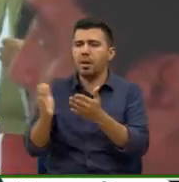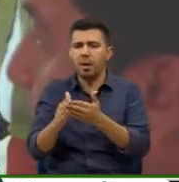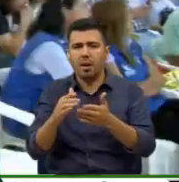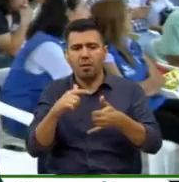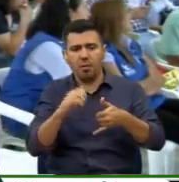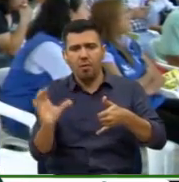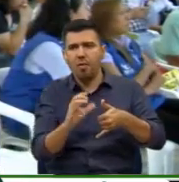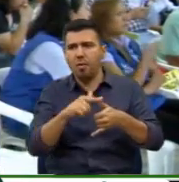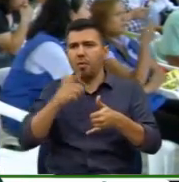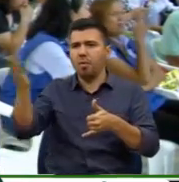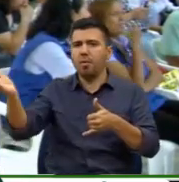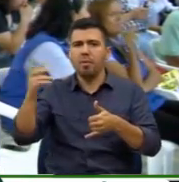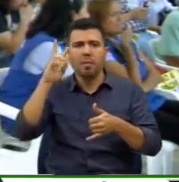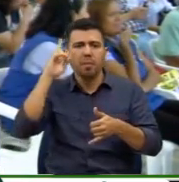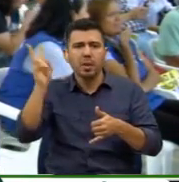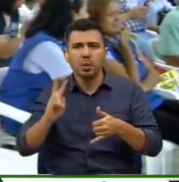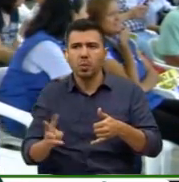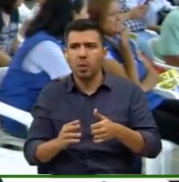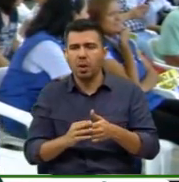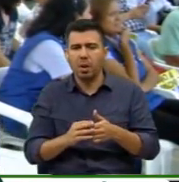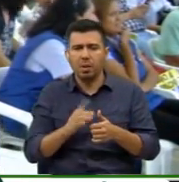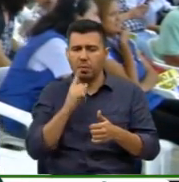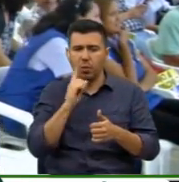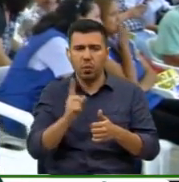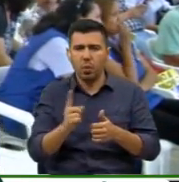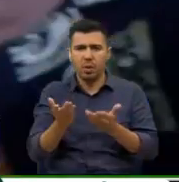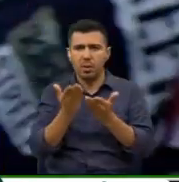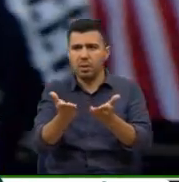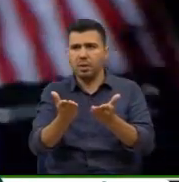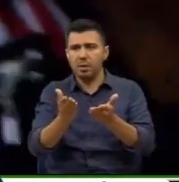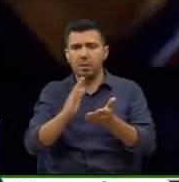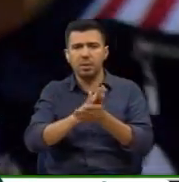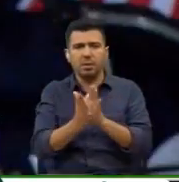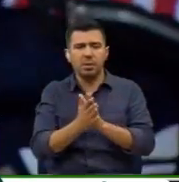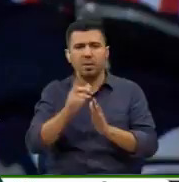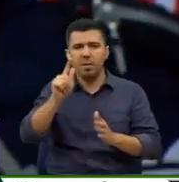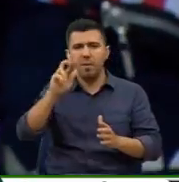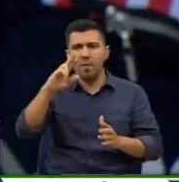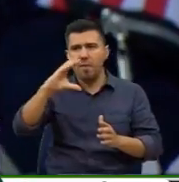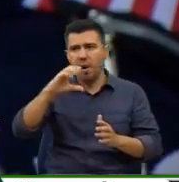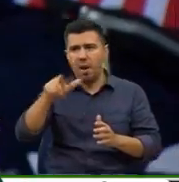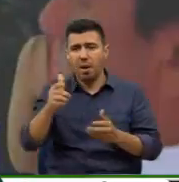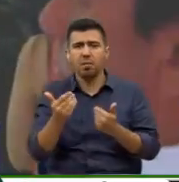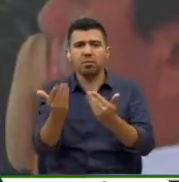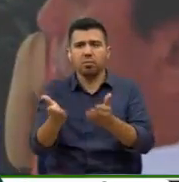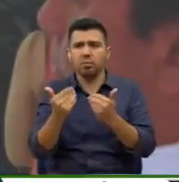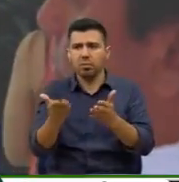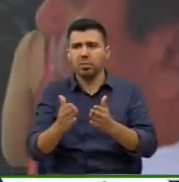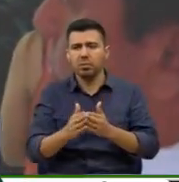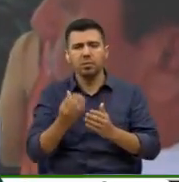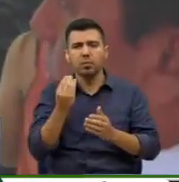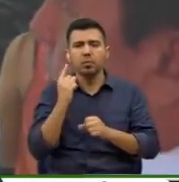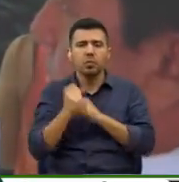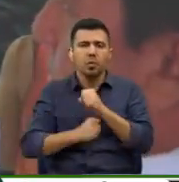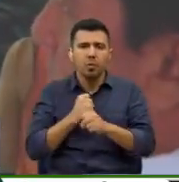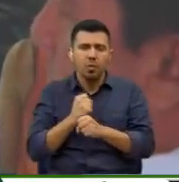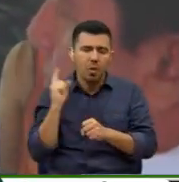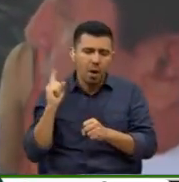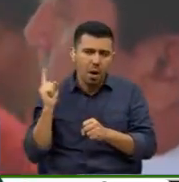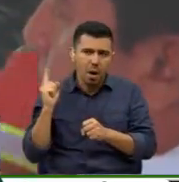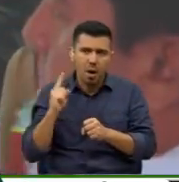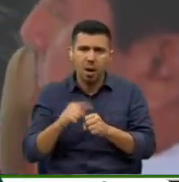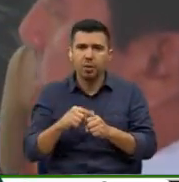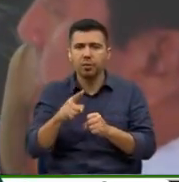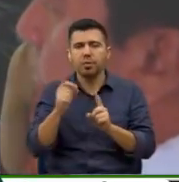En ningún momento se está entregando el país a la FARC. Son demasiados, demasiados años de violencia